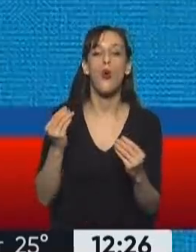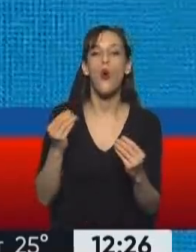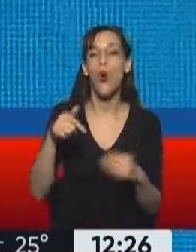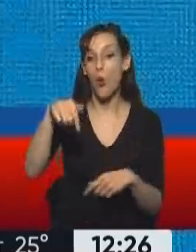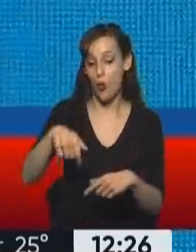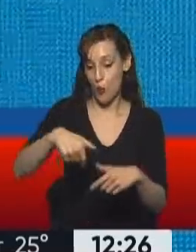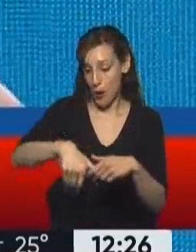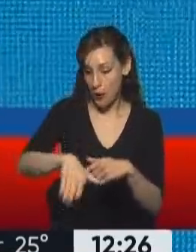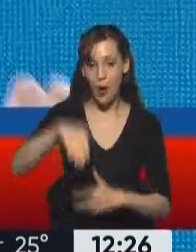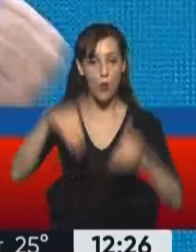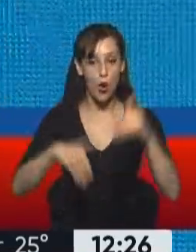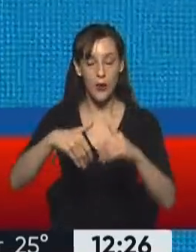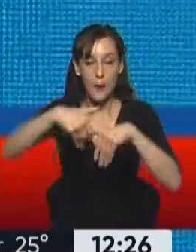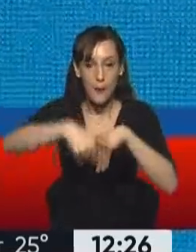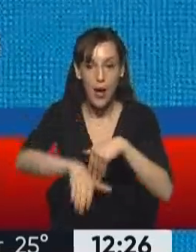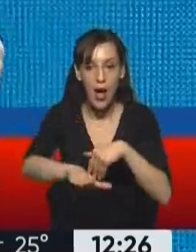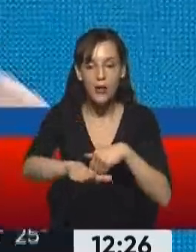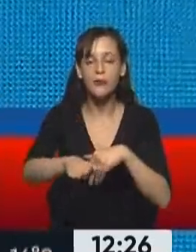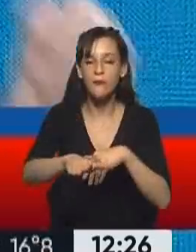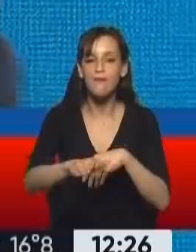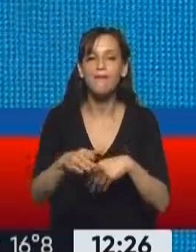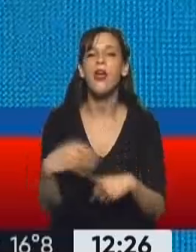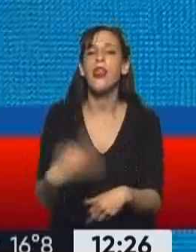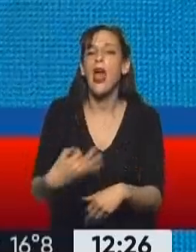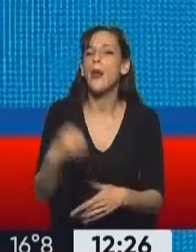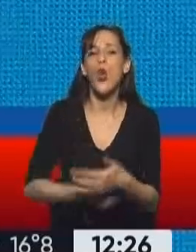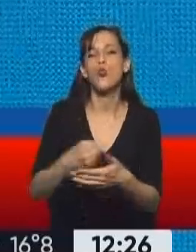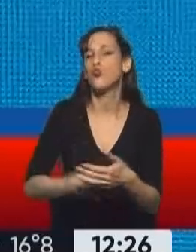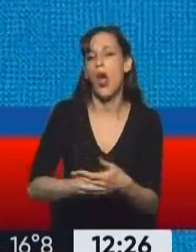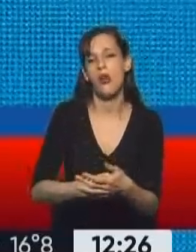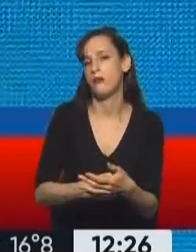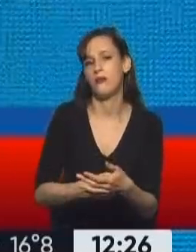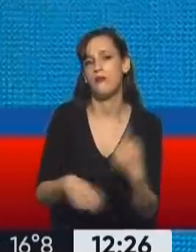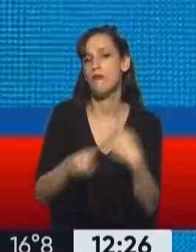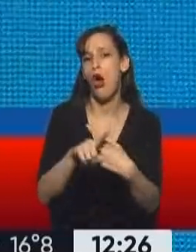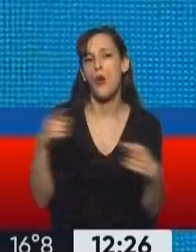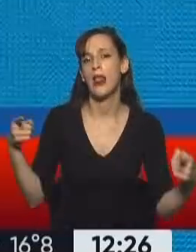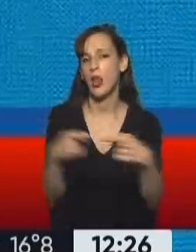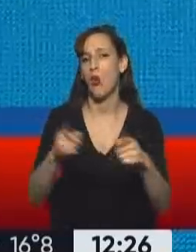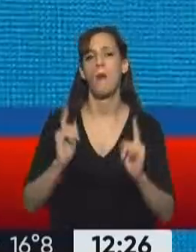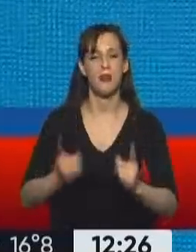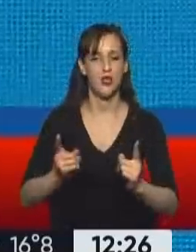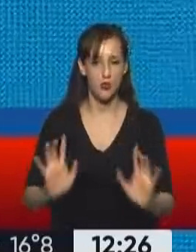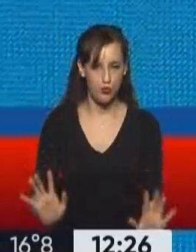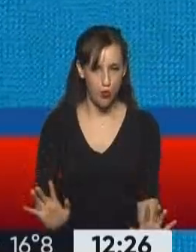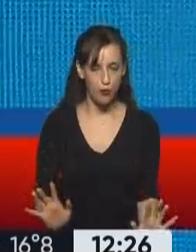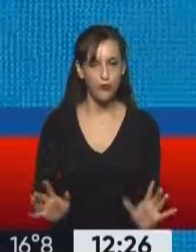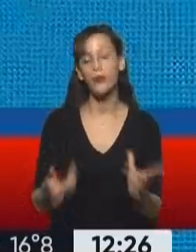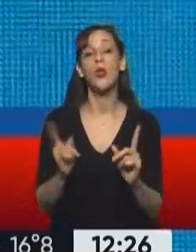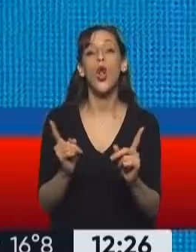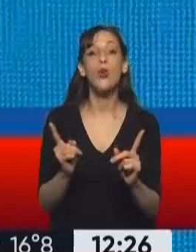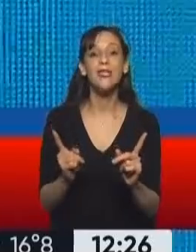elección, tiene que ser para dar ese tipo de peleas, como fue el aporte solidario de las grandes fortunas que quienes más